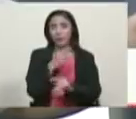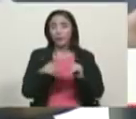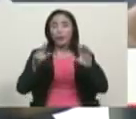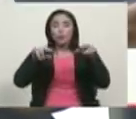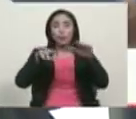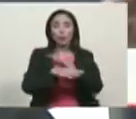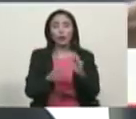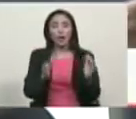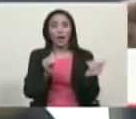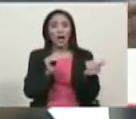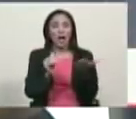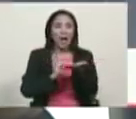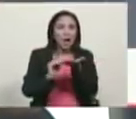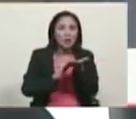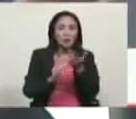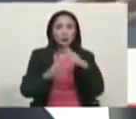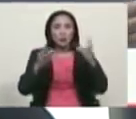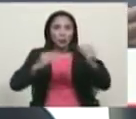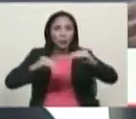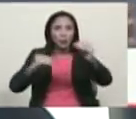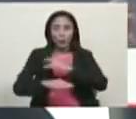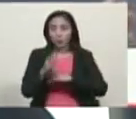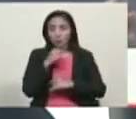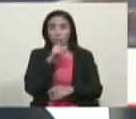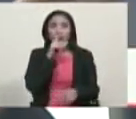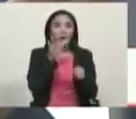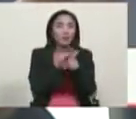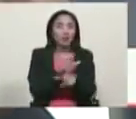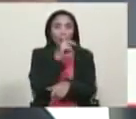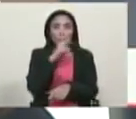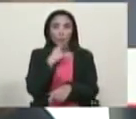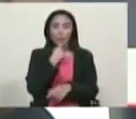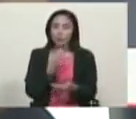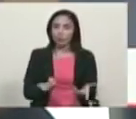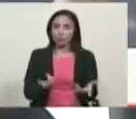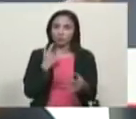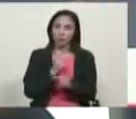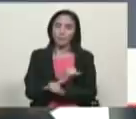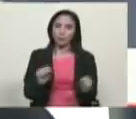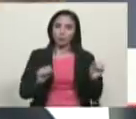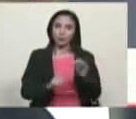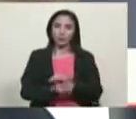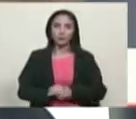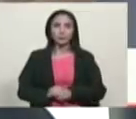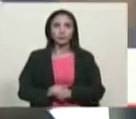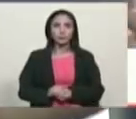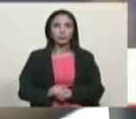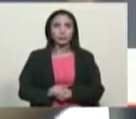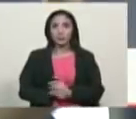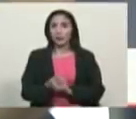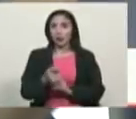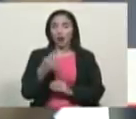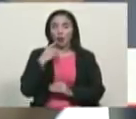con nadie. Tan mudos, tan desaparecidos. Están intentando tapar, además,